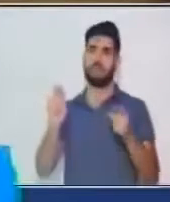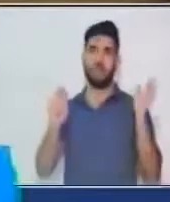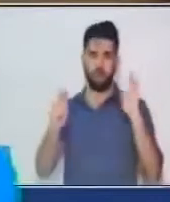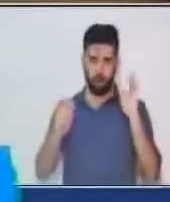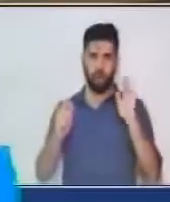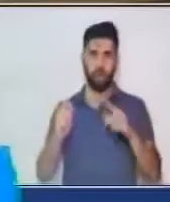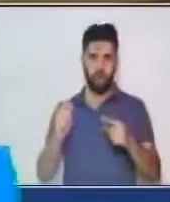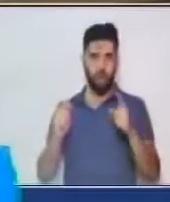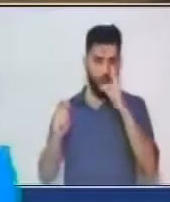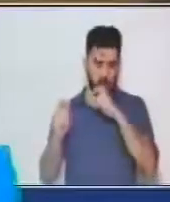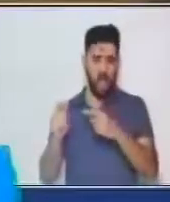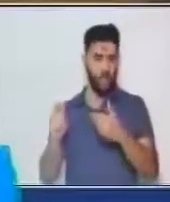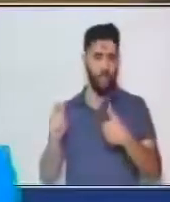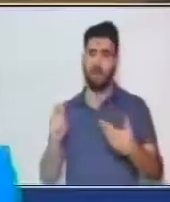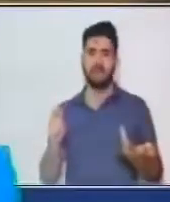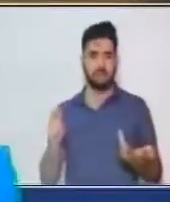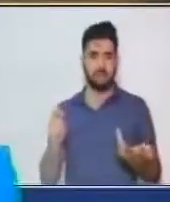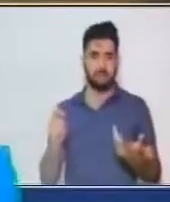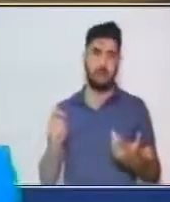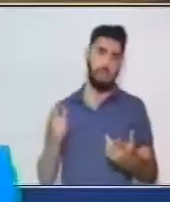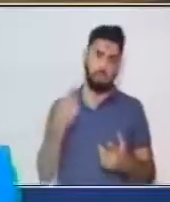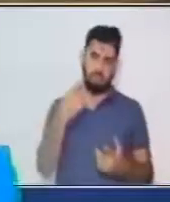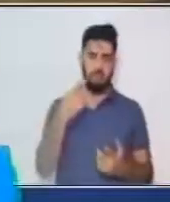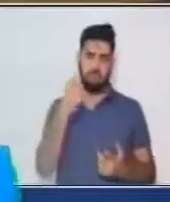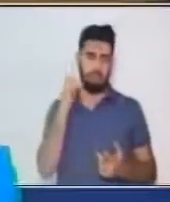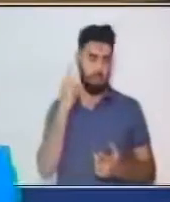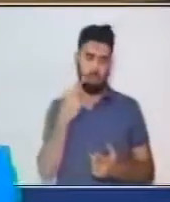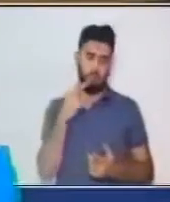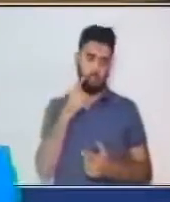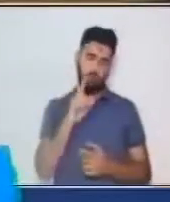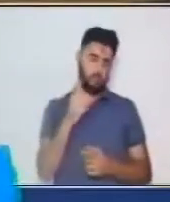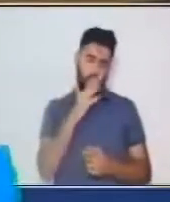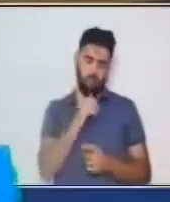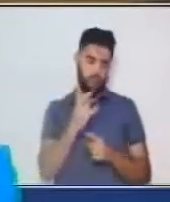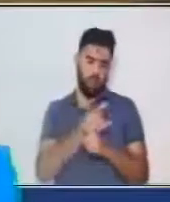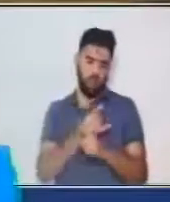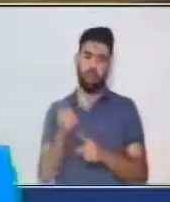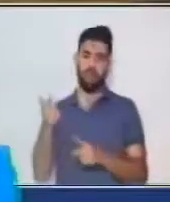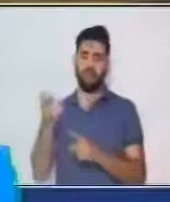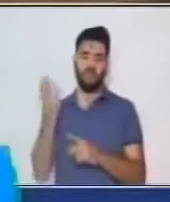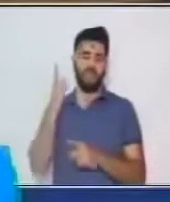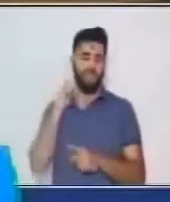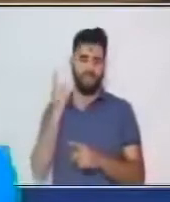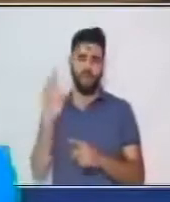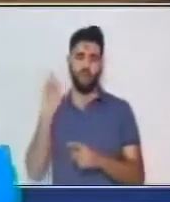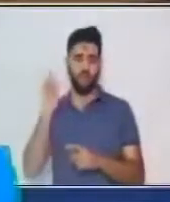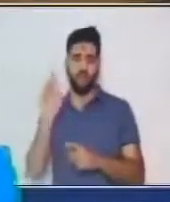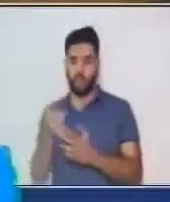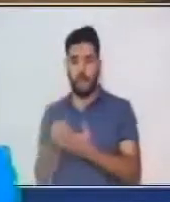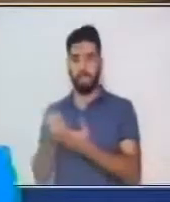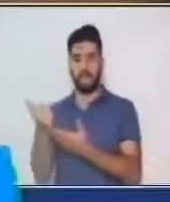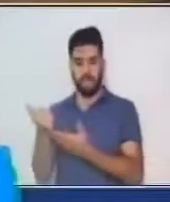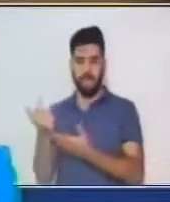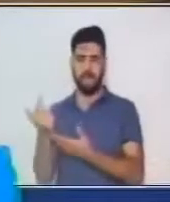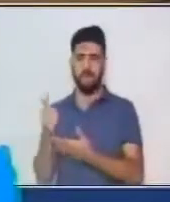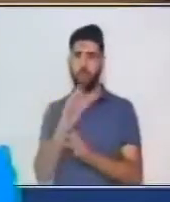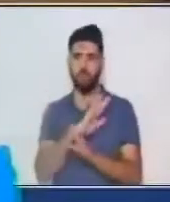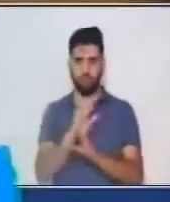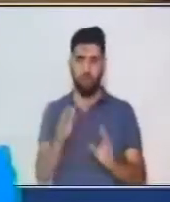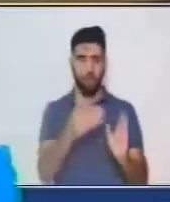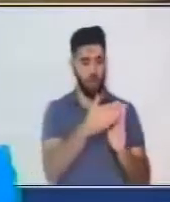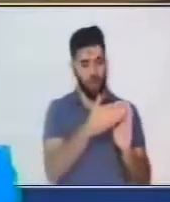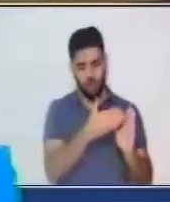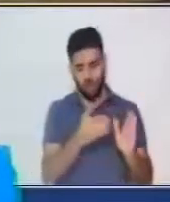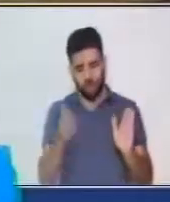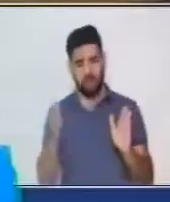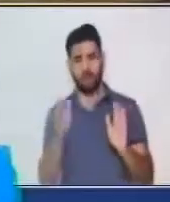tu lápiz, ¿emite algún sonido? Al utilizar el lápiz sí tiene un sonido. Inclusive dos puedes escuchar, uno cuando escribes y el